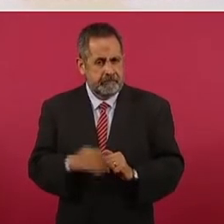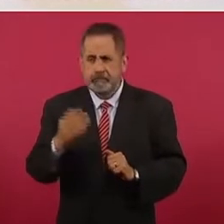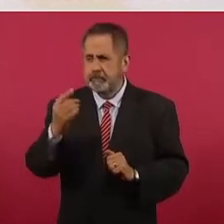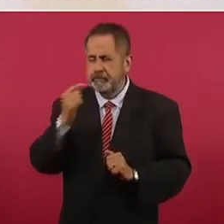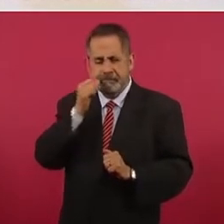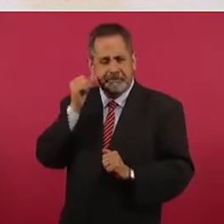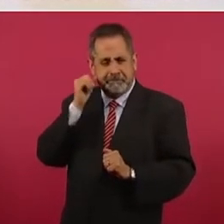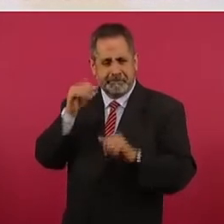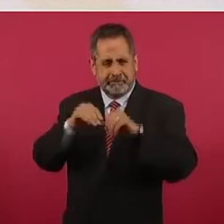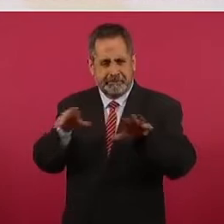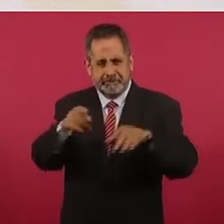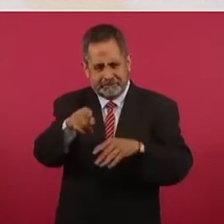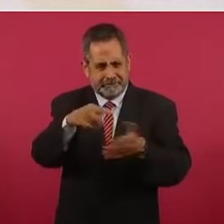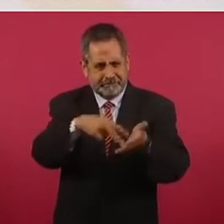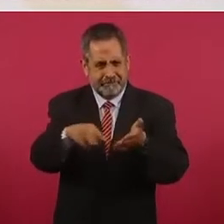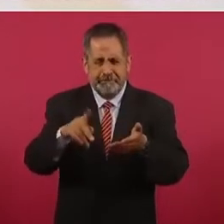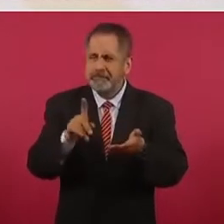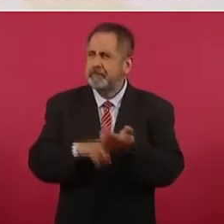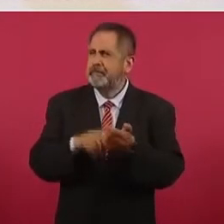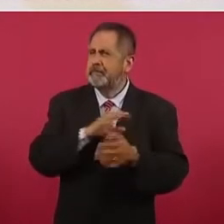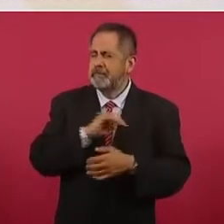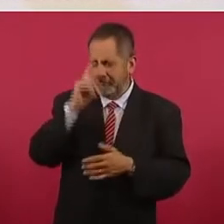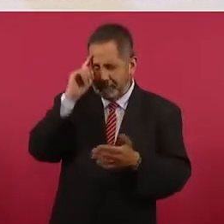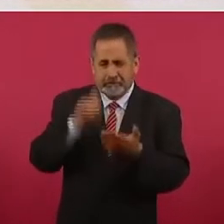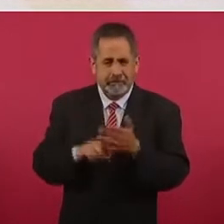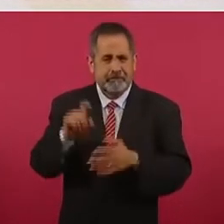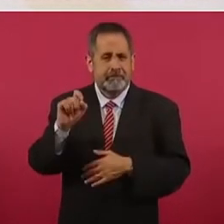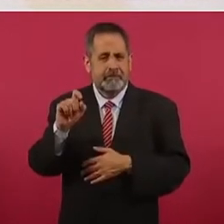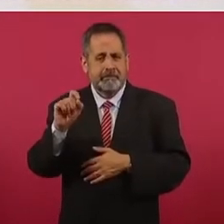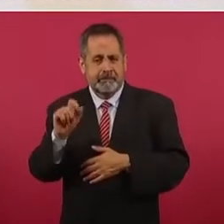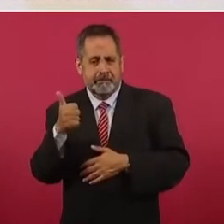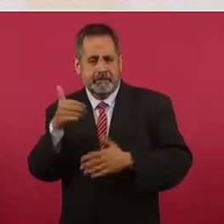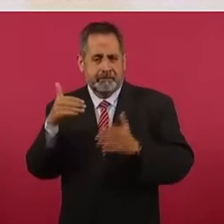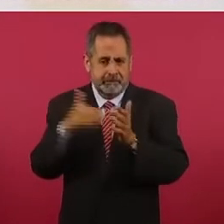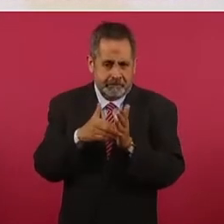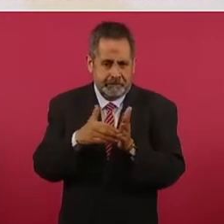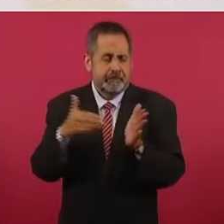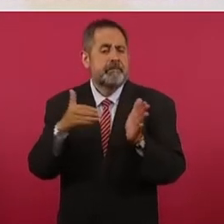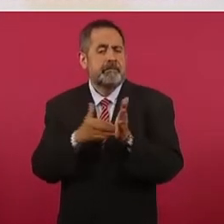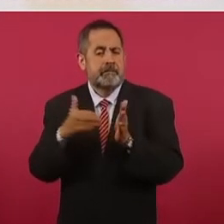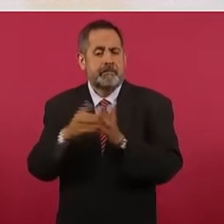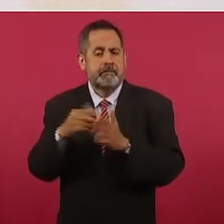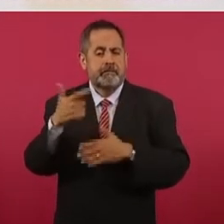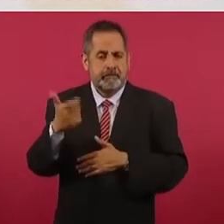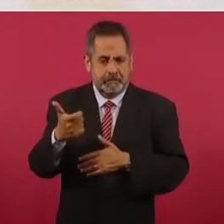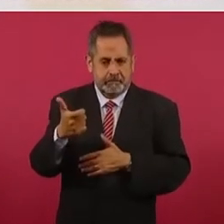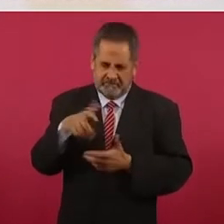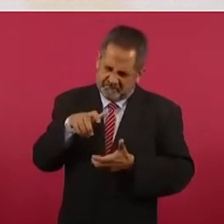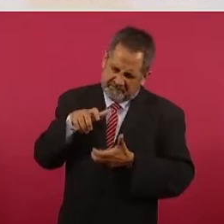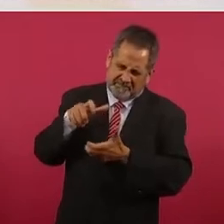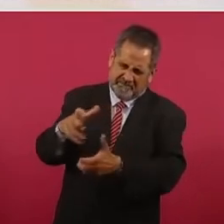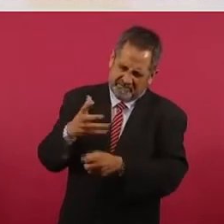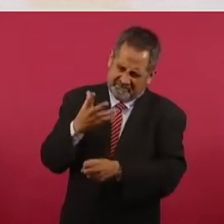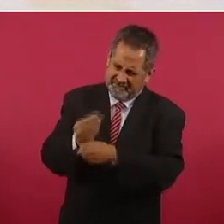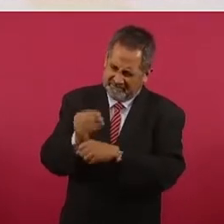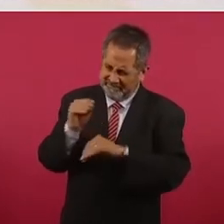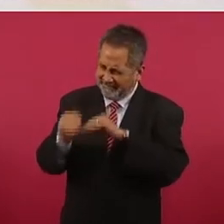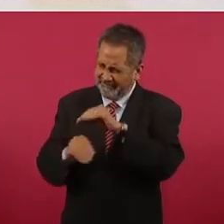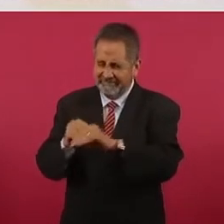mensaje, creo que 26 mil millones de pesos para la rehabilitación